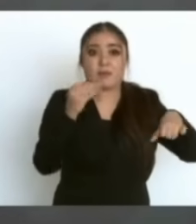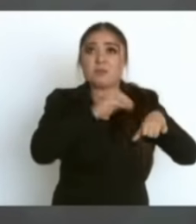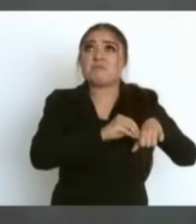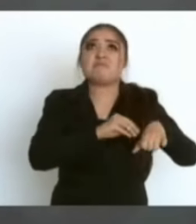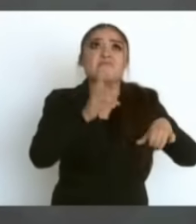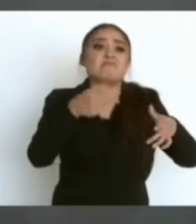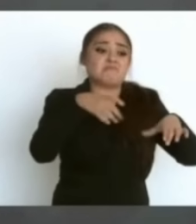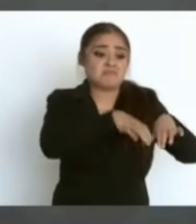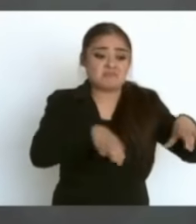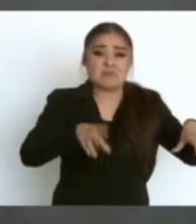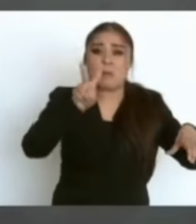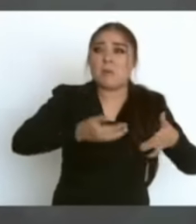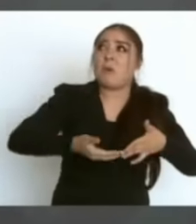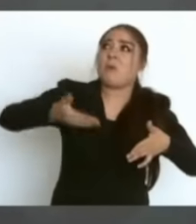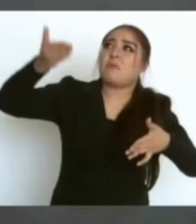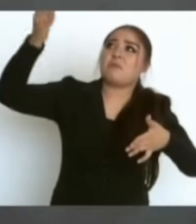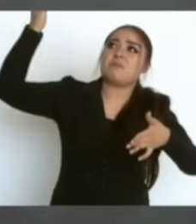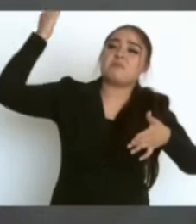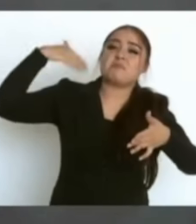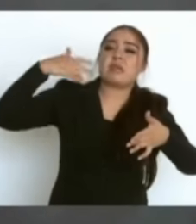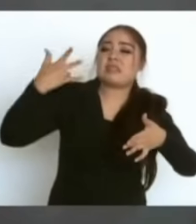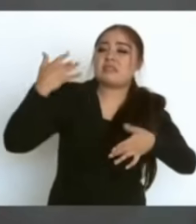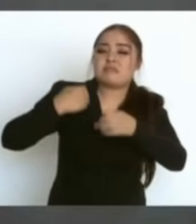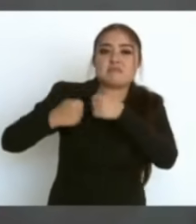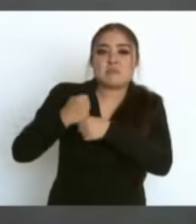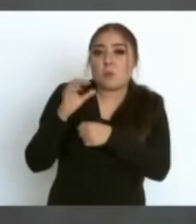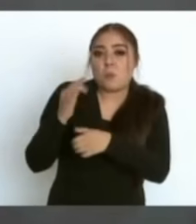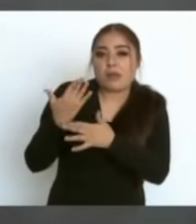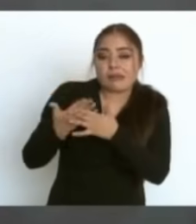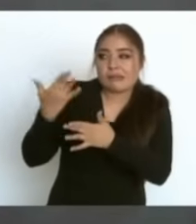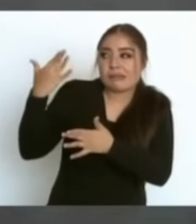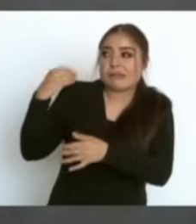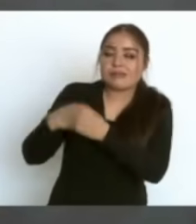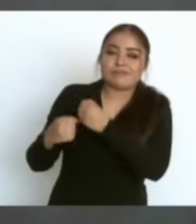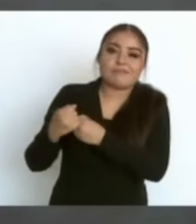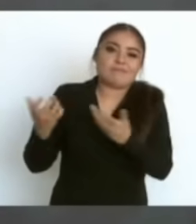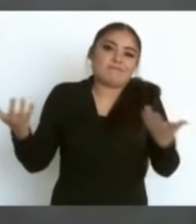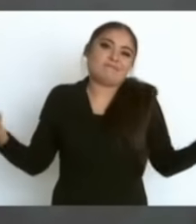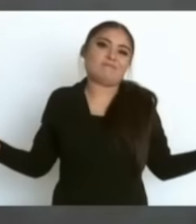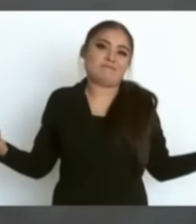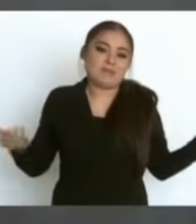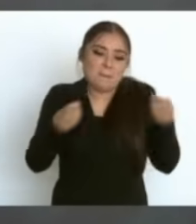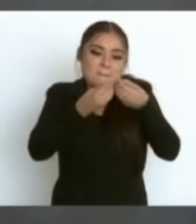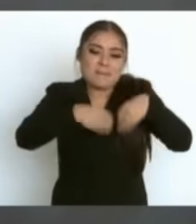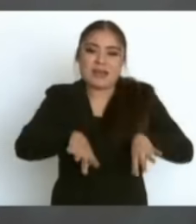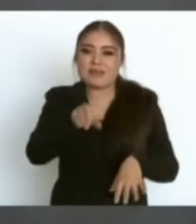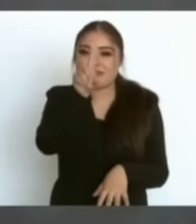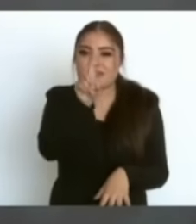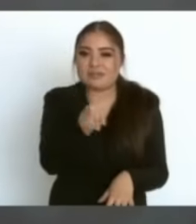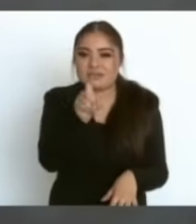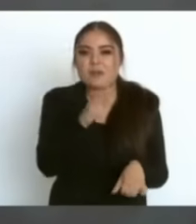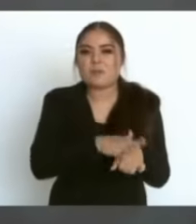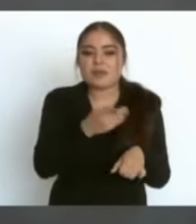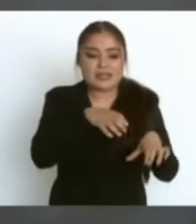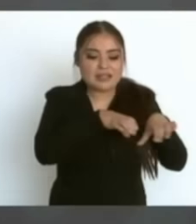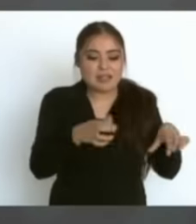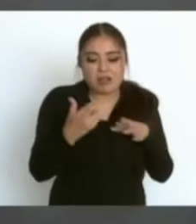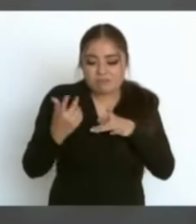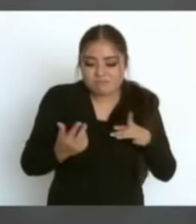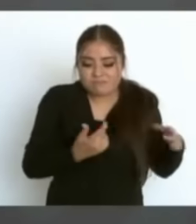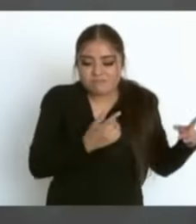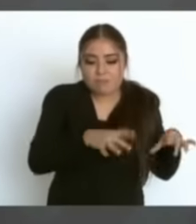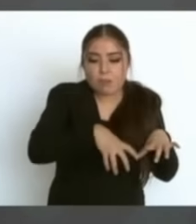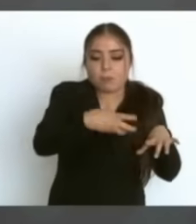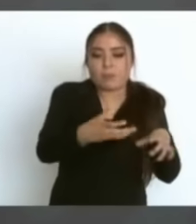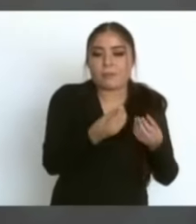se enterraron hace cuarenta cincuenta años se desperdicia mucho por las fugas se